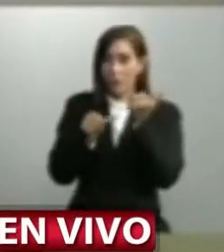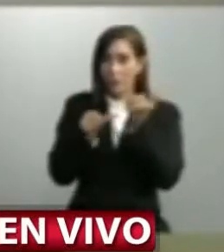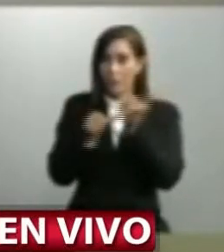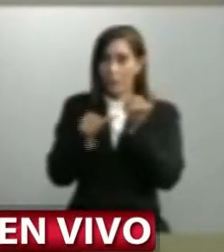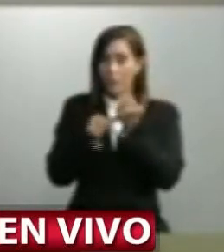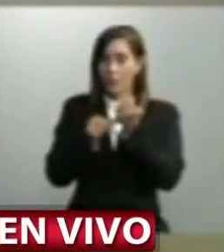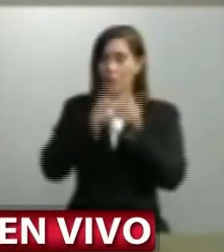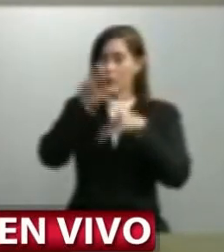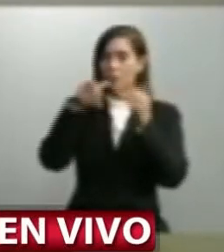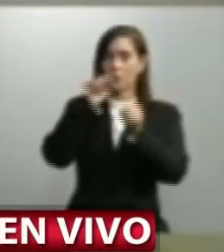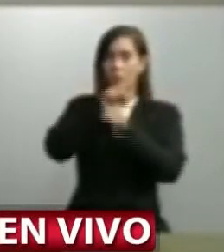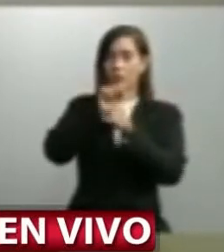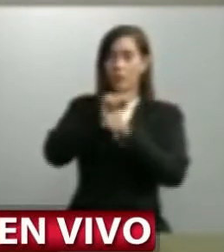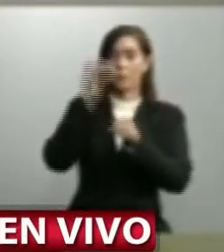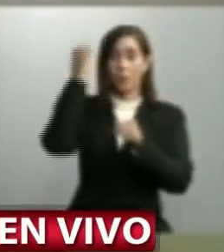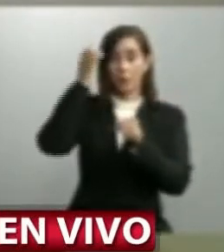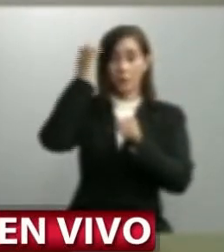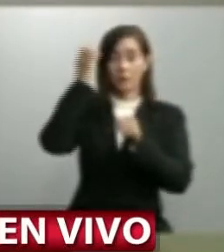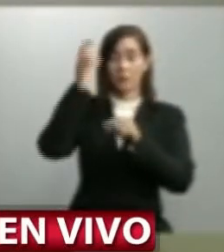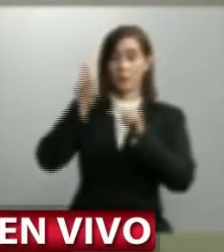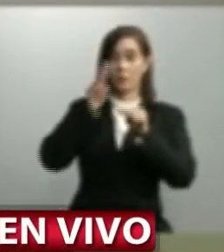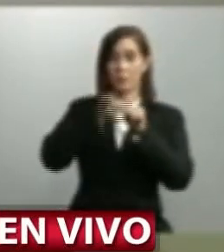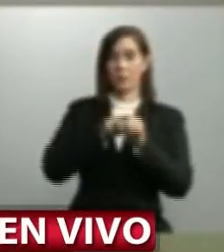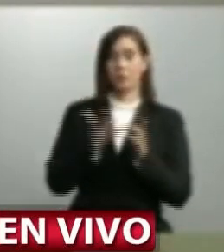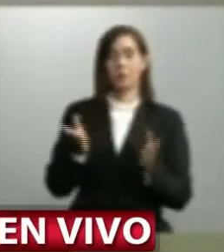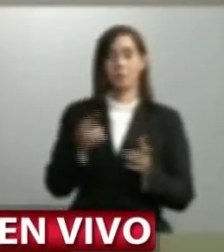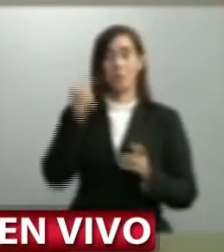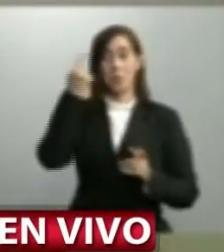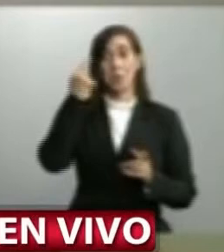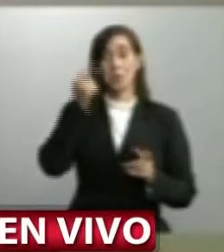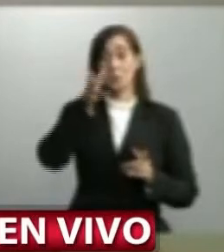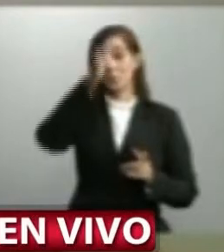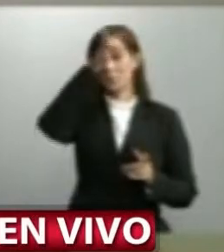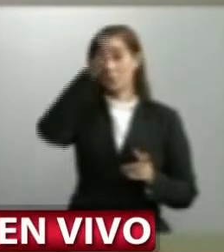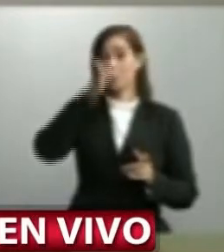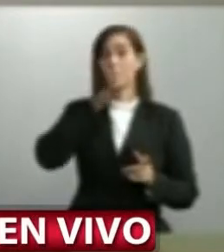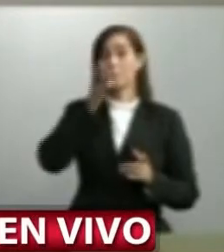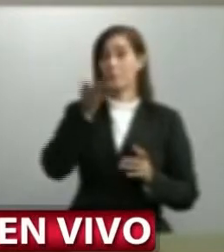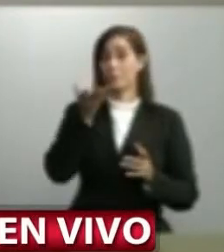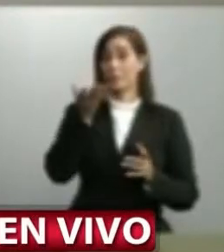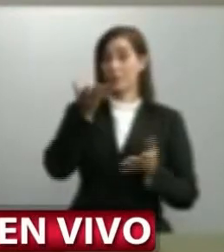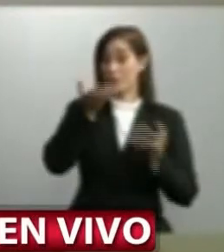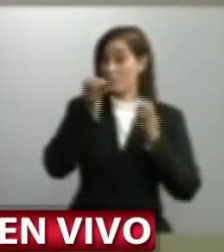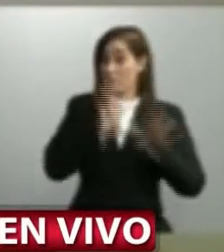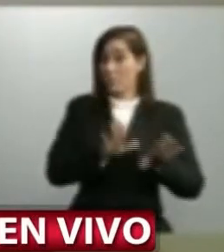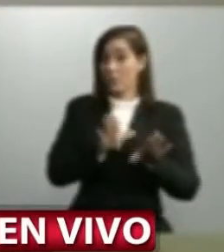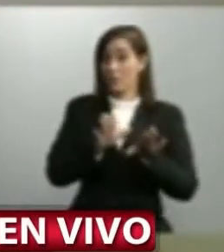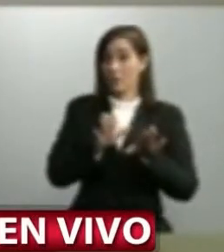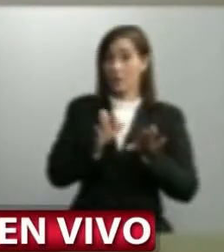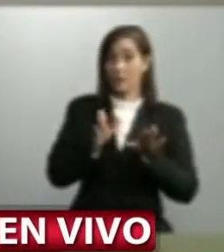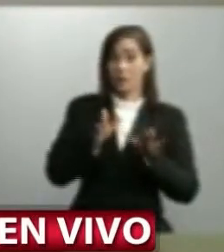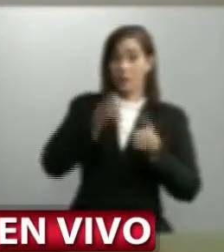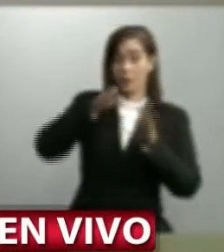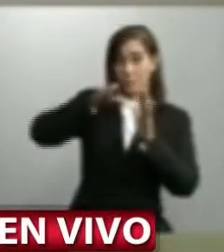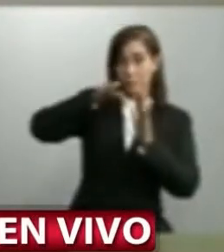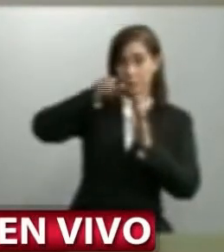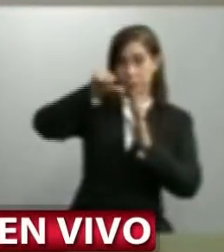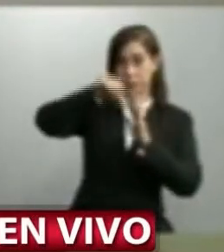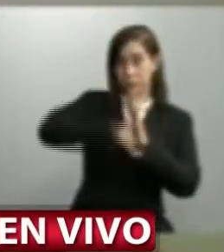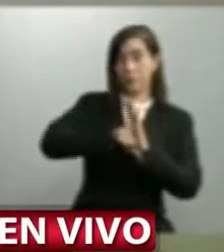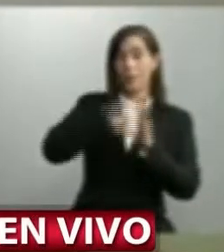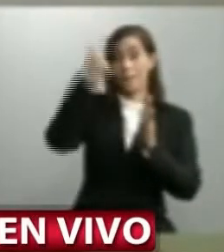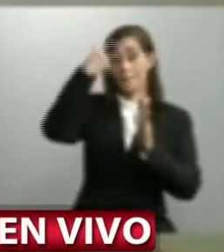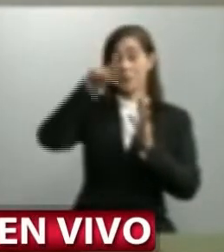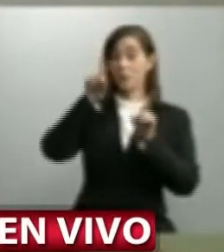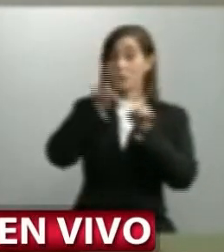en las pruebas nacionales. Obviamente ningún padre quiere que sus hijos se atrasen a nivel pedagógico, pero también se ven en la incertidumbre de